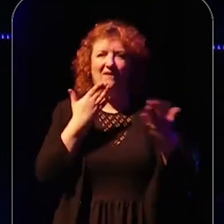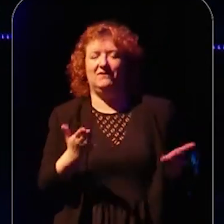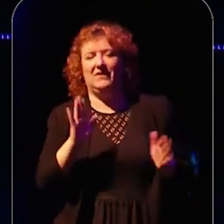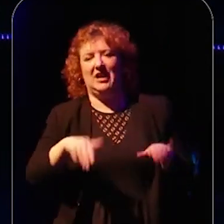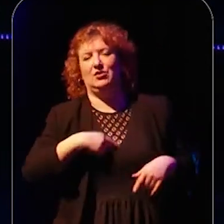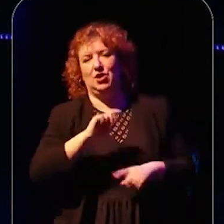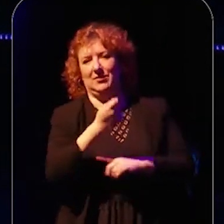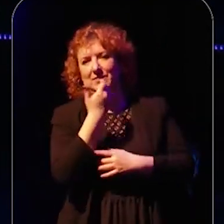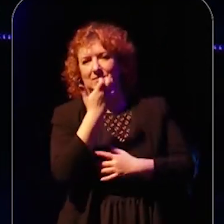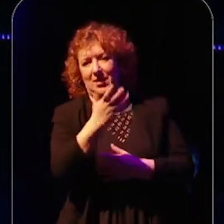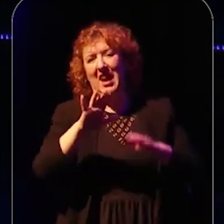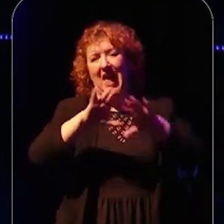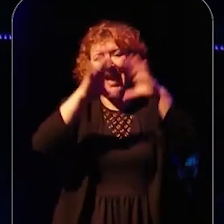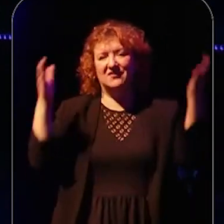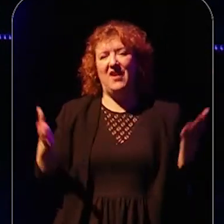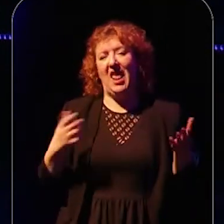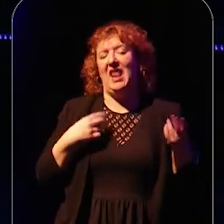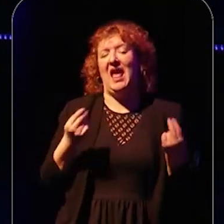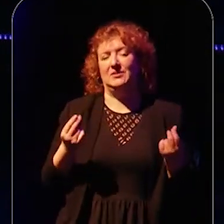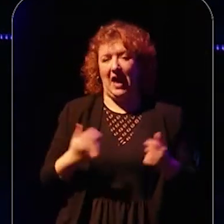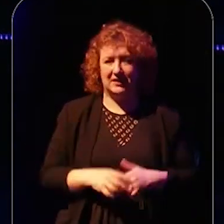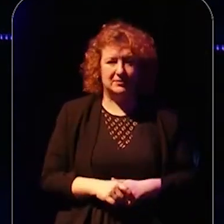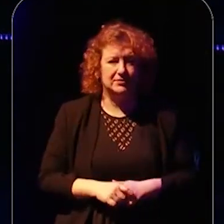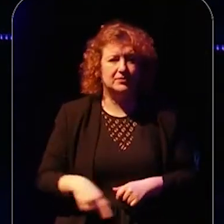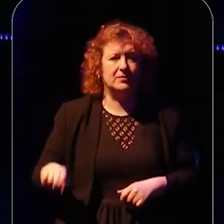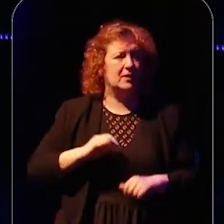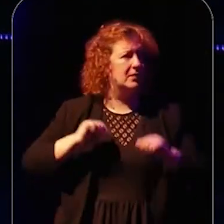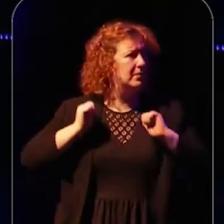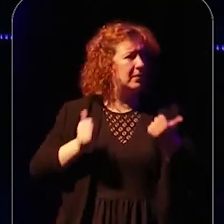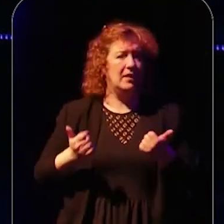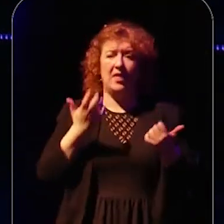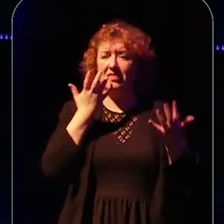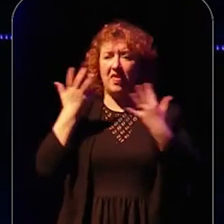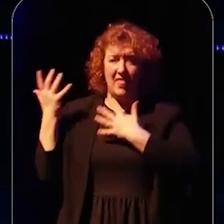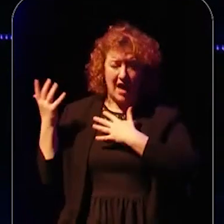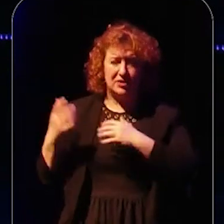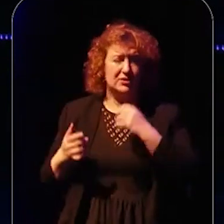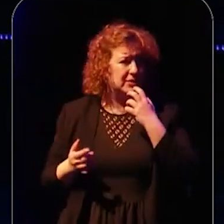conseguir hacer, pues, por ejemplo, la esfera de Las Vegas. Nosotros empezamos hace